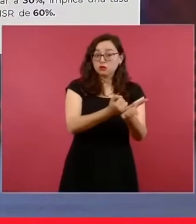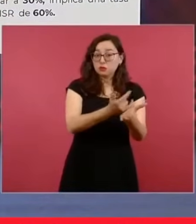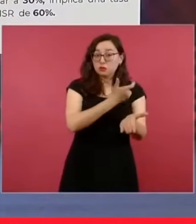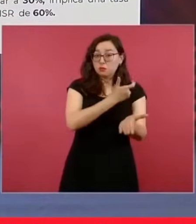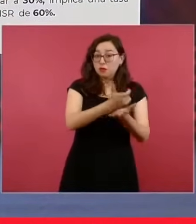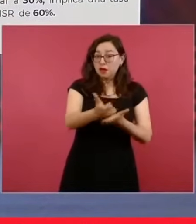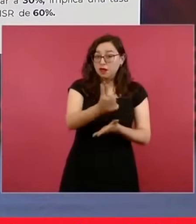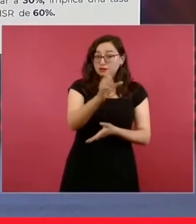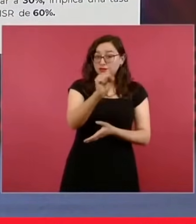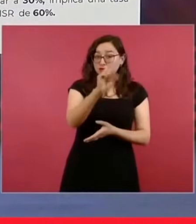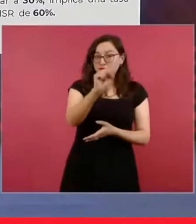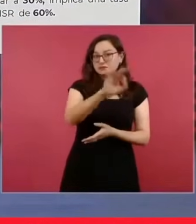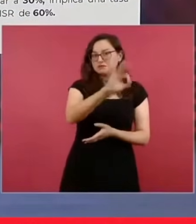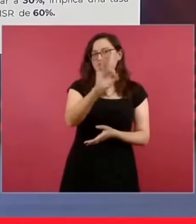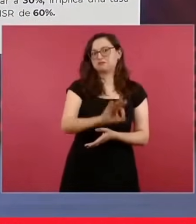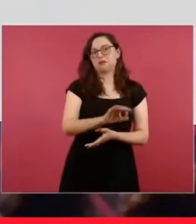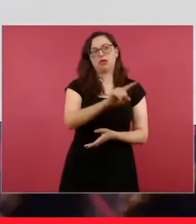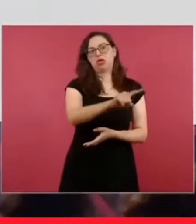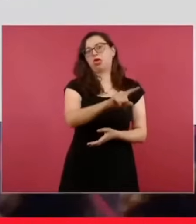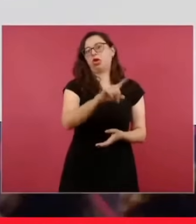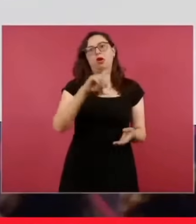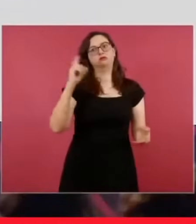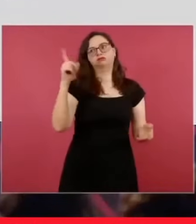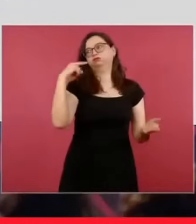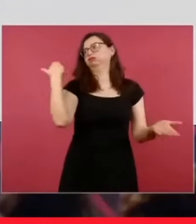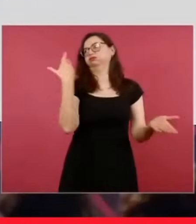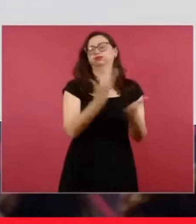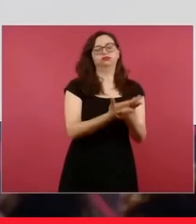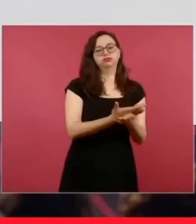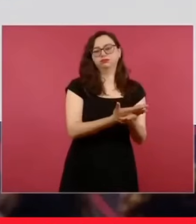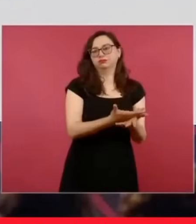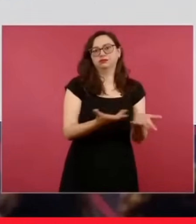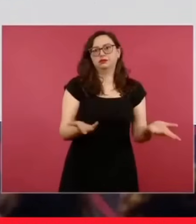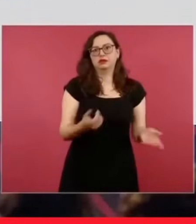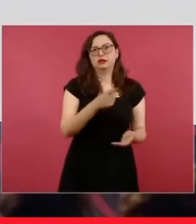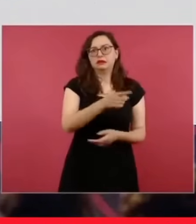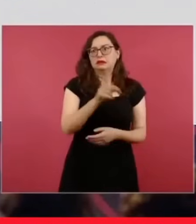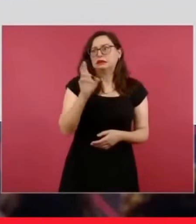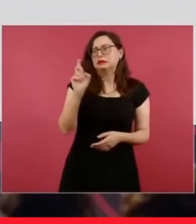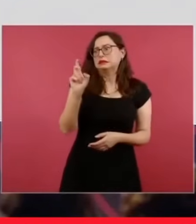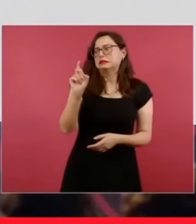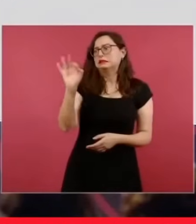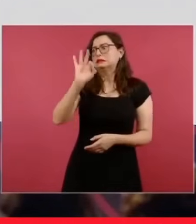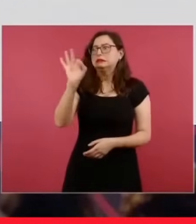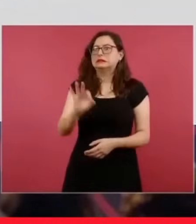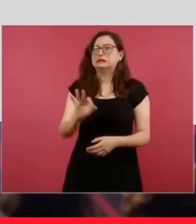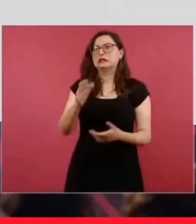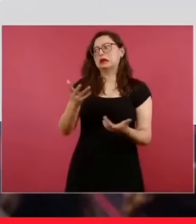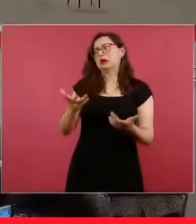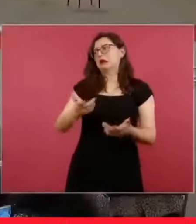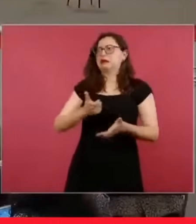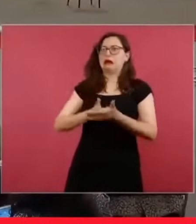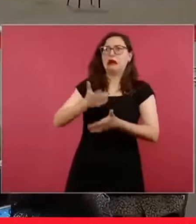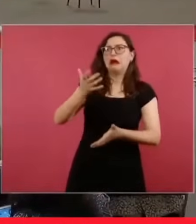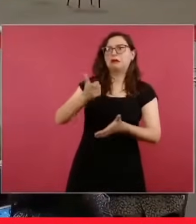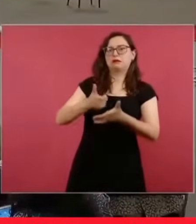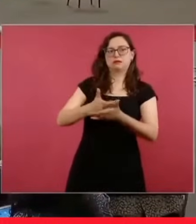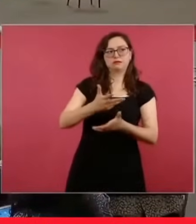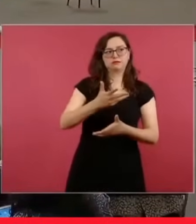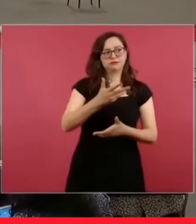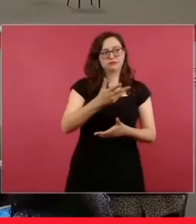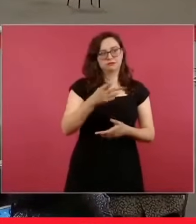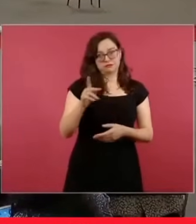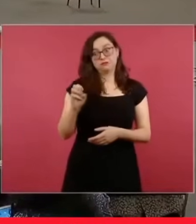30%, pues esta es la equivalencia. Entonces, es muy importante esta decisión del presidente